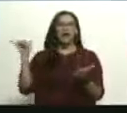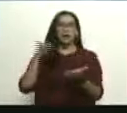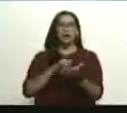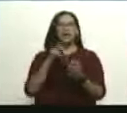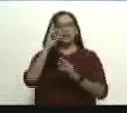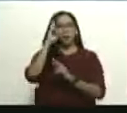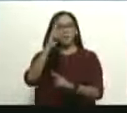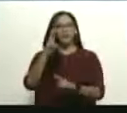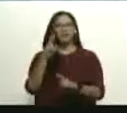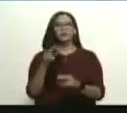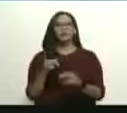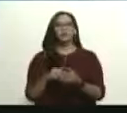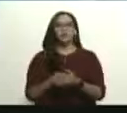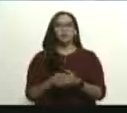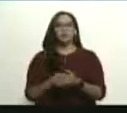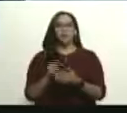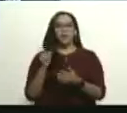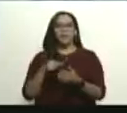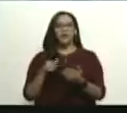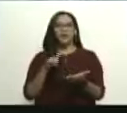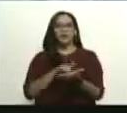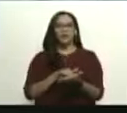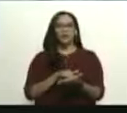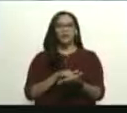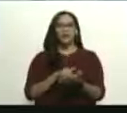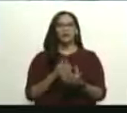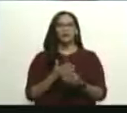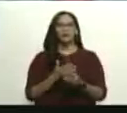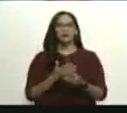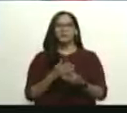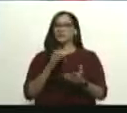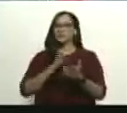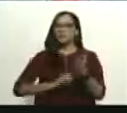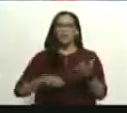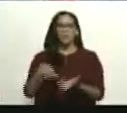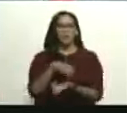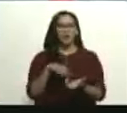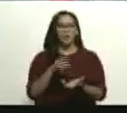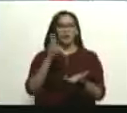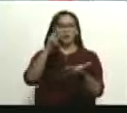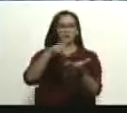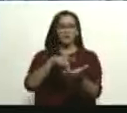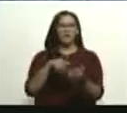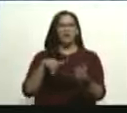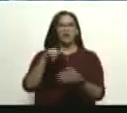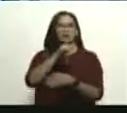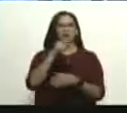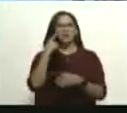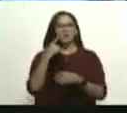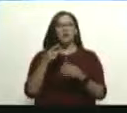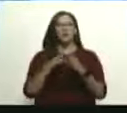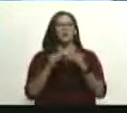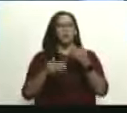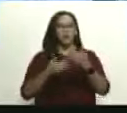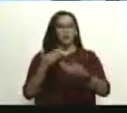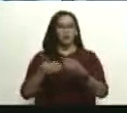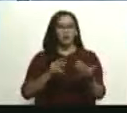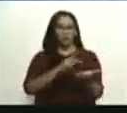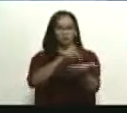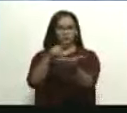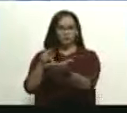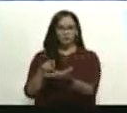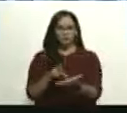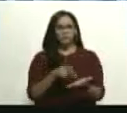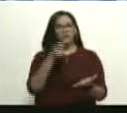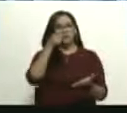respeto aeronáutico además en el aeropuerto. Sin problemas aterrizó allí el avión y vemos todo lo que es el despliegue también de